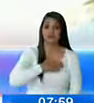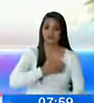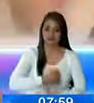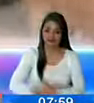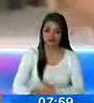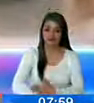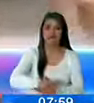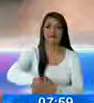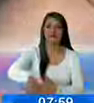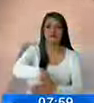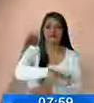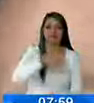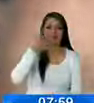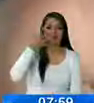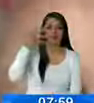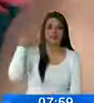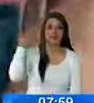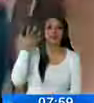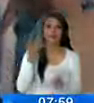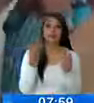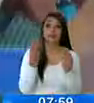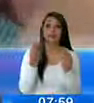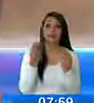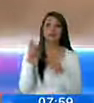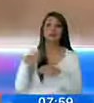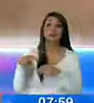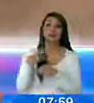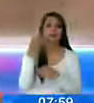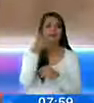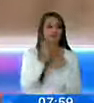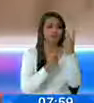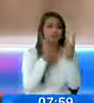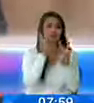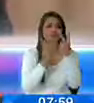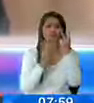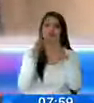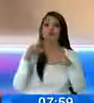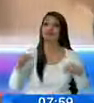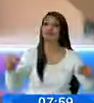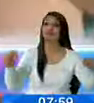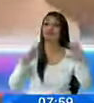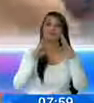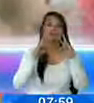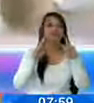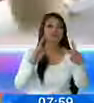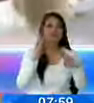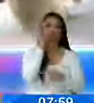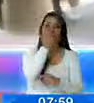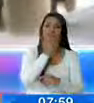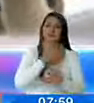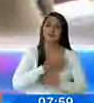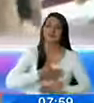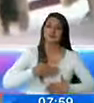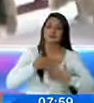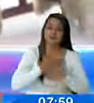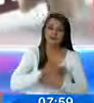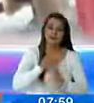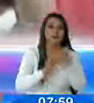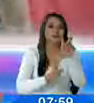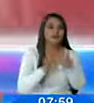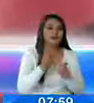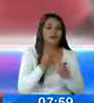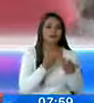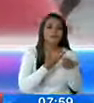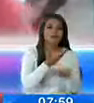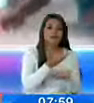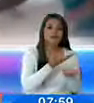Gualaquiza. Miles de turistas visitan la Amazonía para disfrutar de sus paisajes de su gente, de sus costumbres y sobre todo